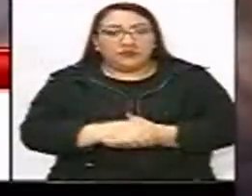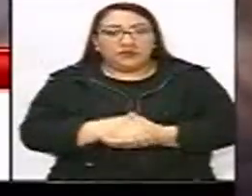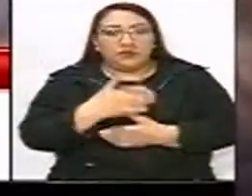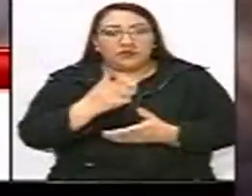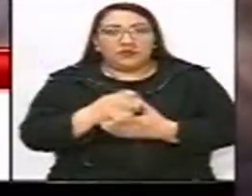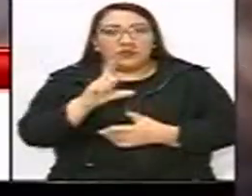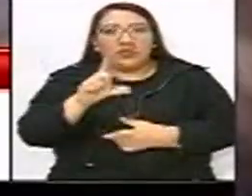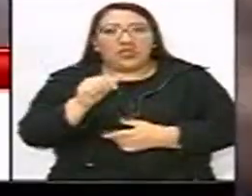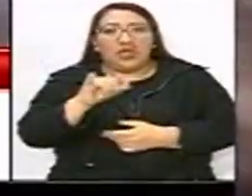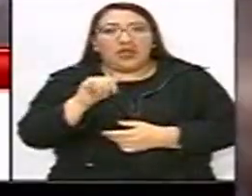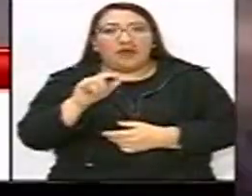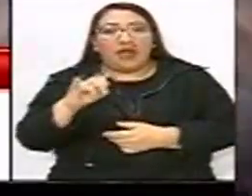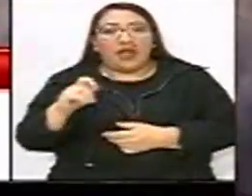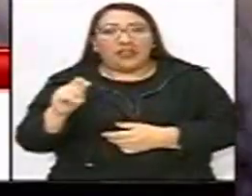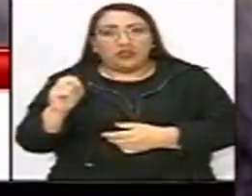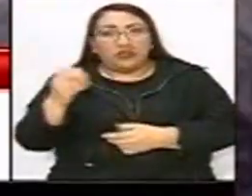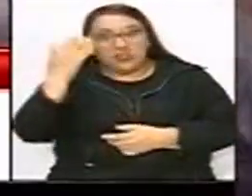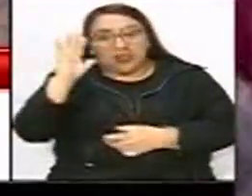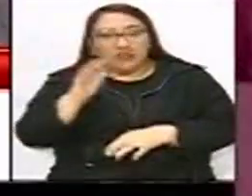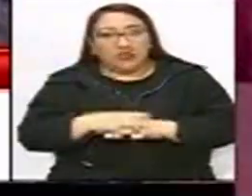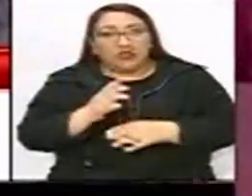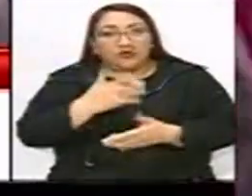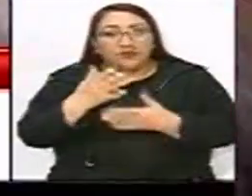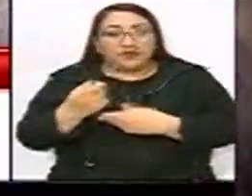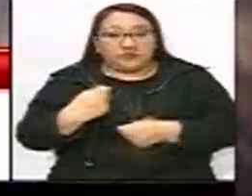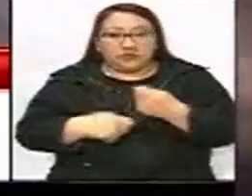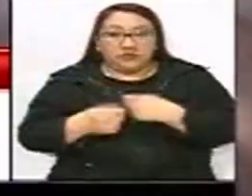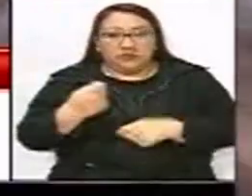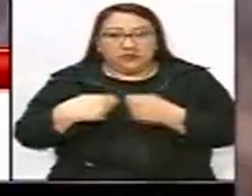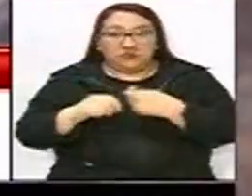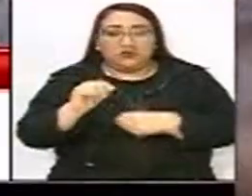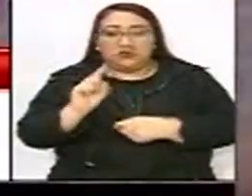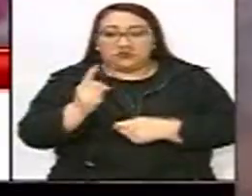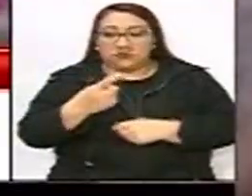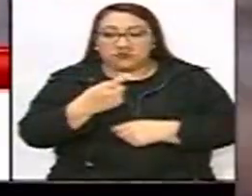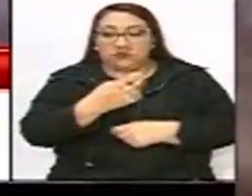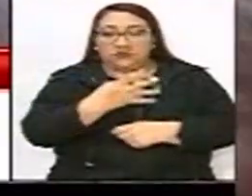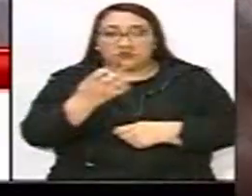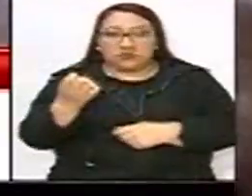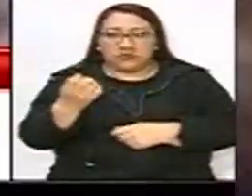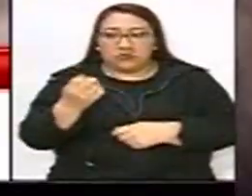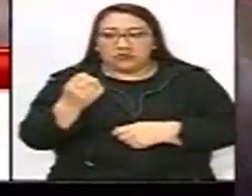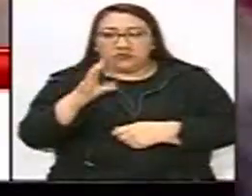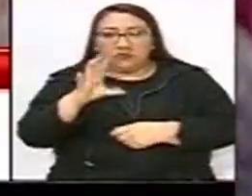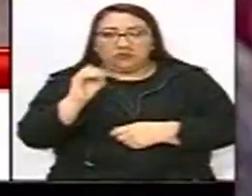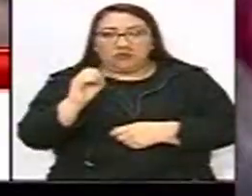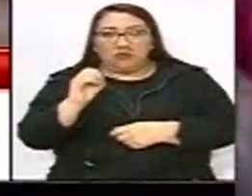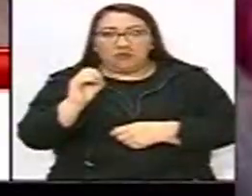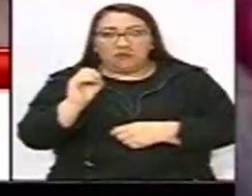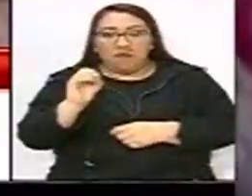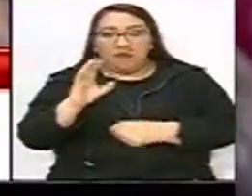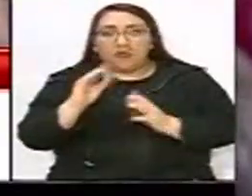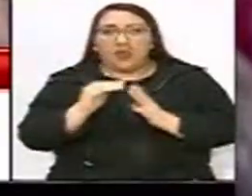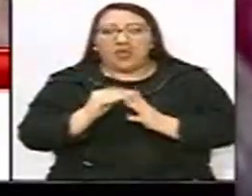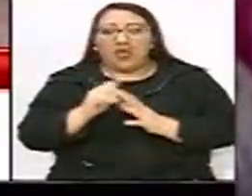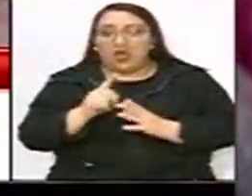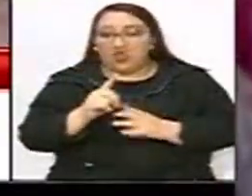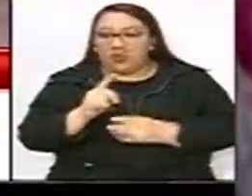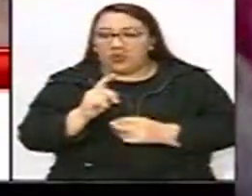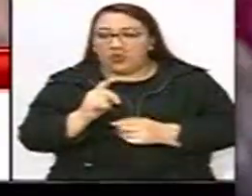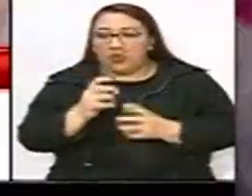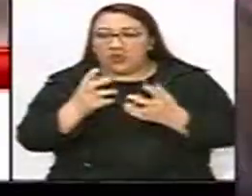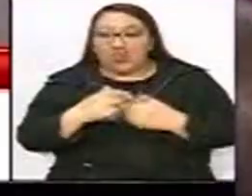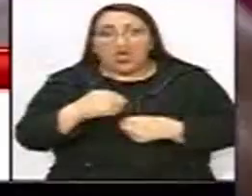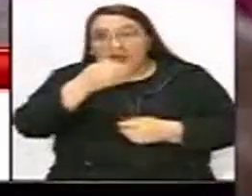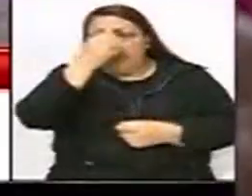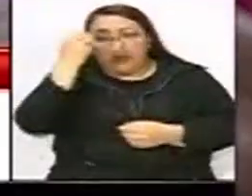Lavallato. Cuando ya se sabía lo del Lavallato, se vende en 1.450 millones de dólares a una